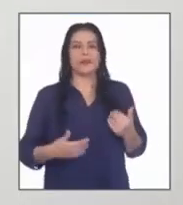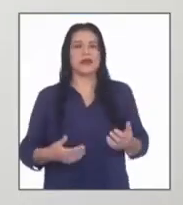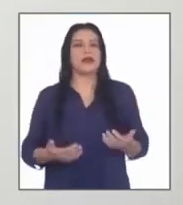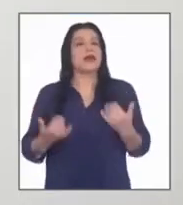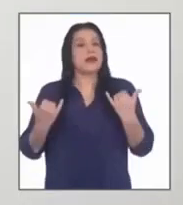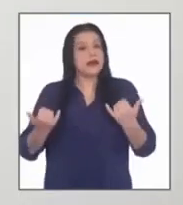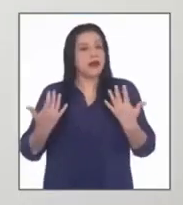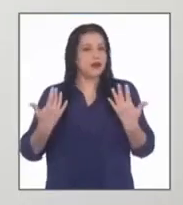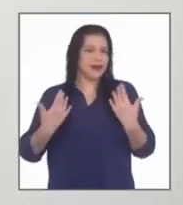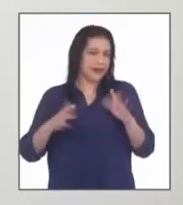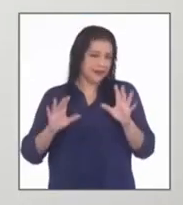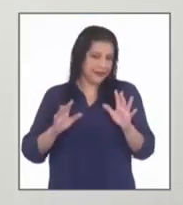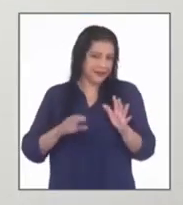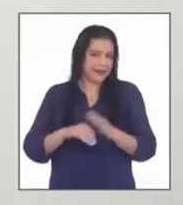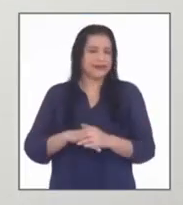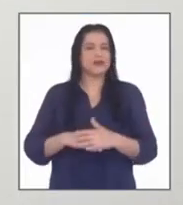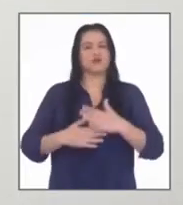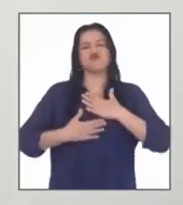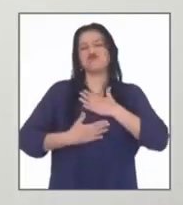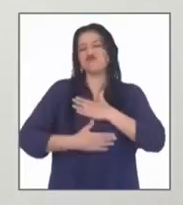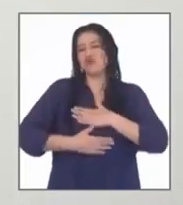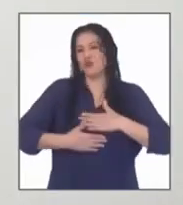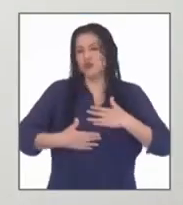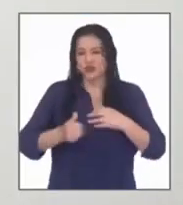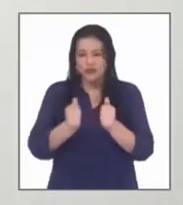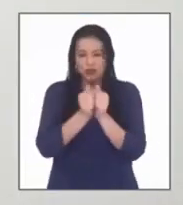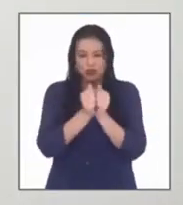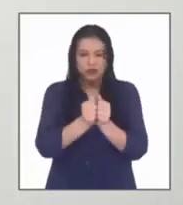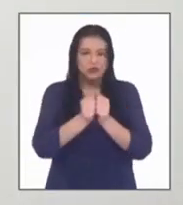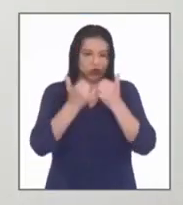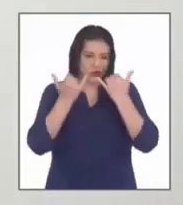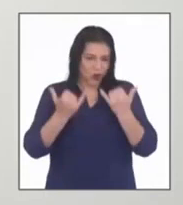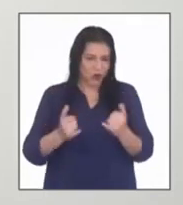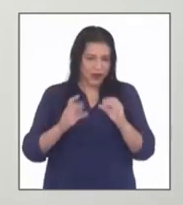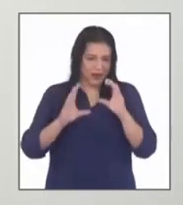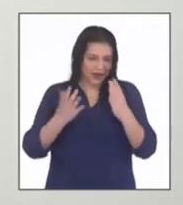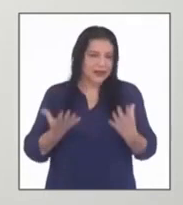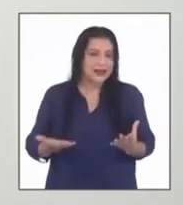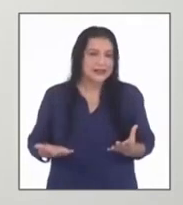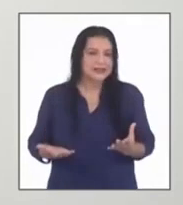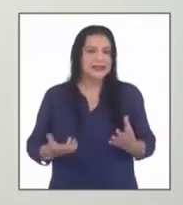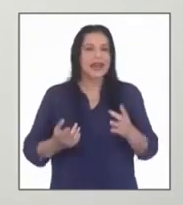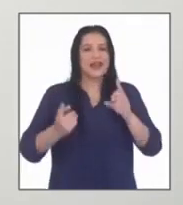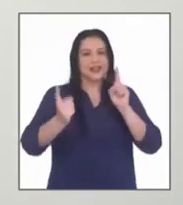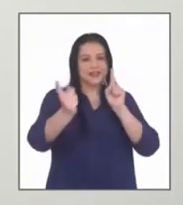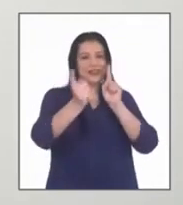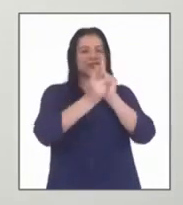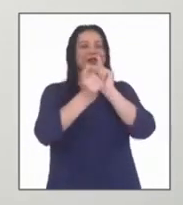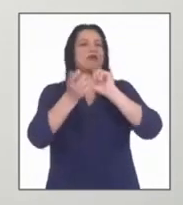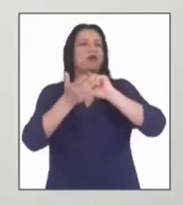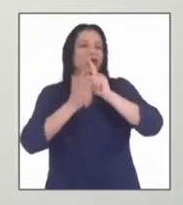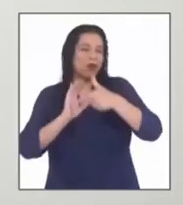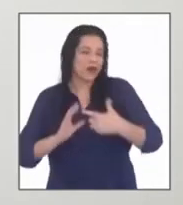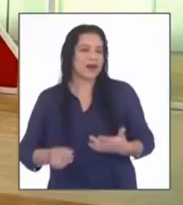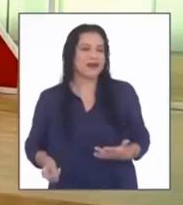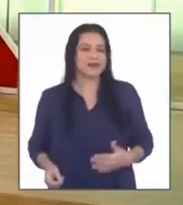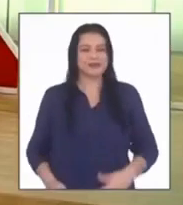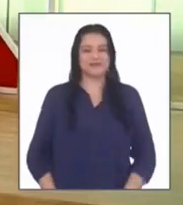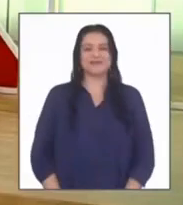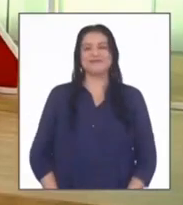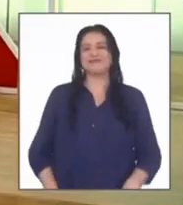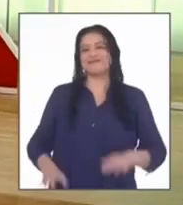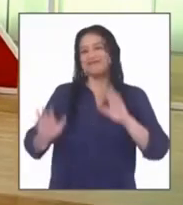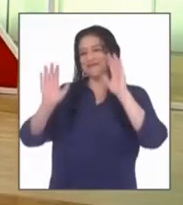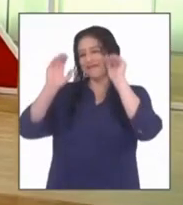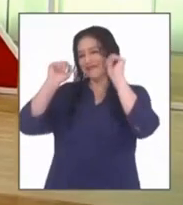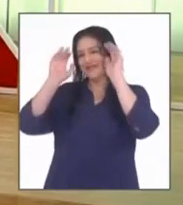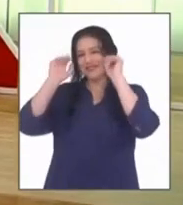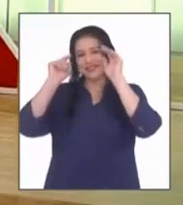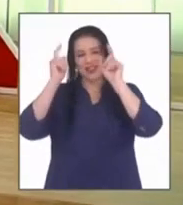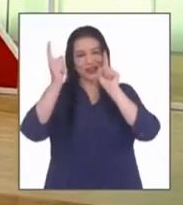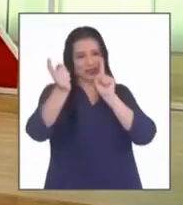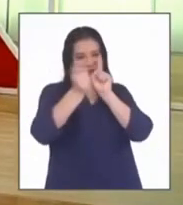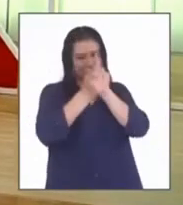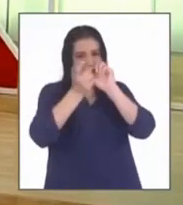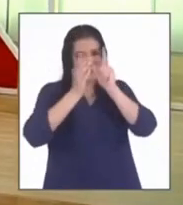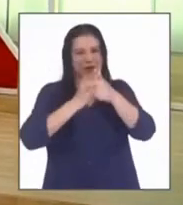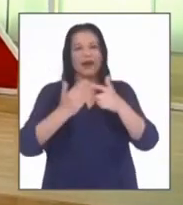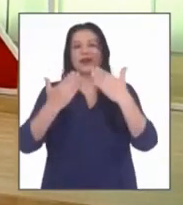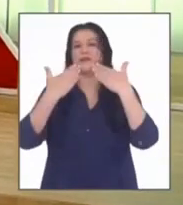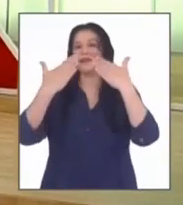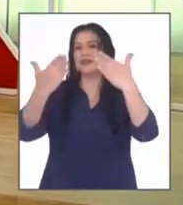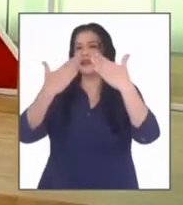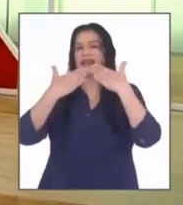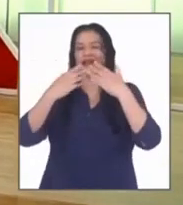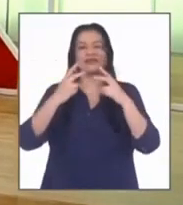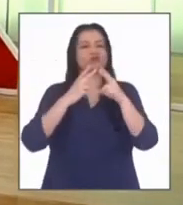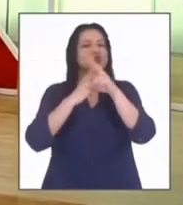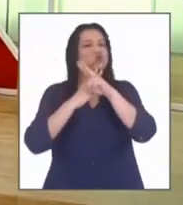Y ahora sí, ha sido un gusto acompañarlos en la actividad de hoy. Hasta otra oportunidad. Hasta pronto, profesora. Muchas